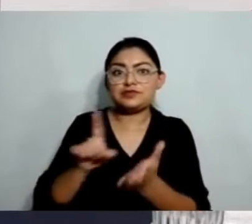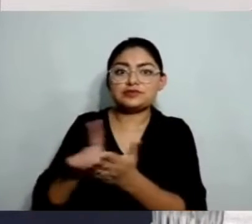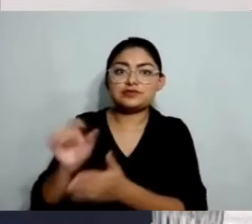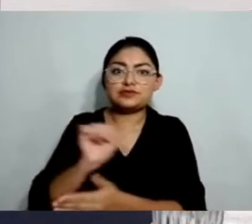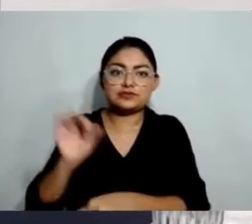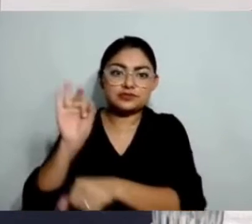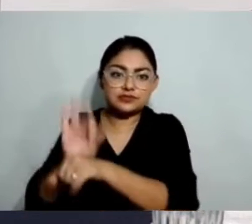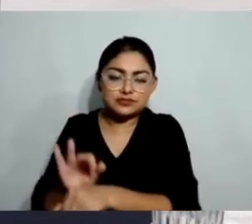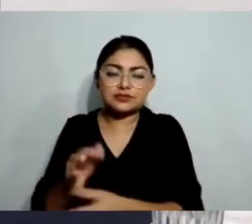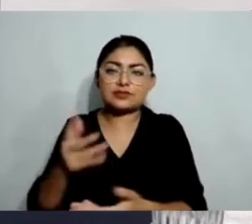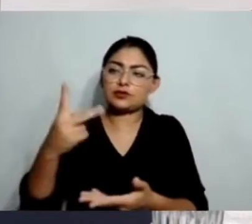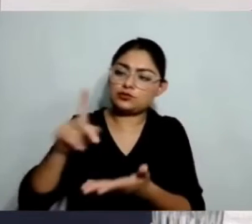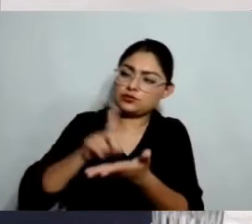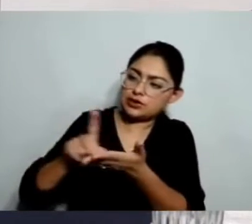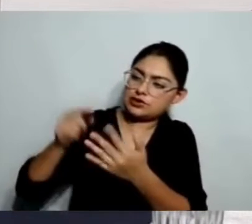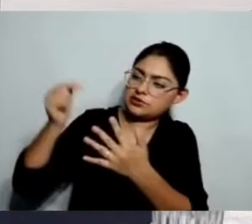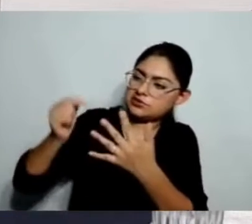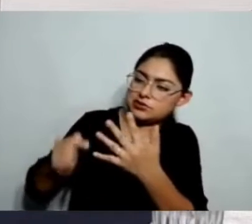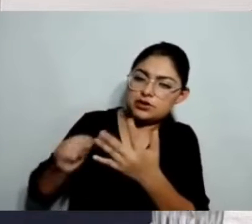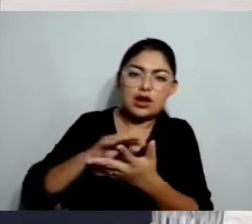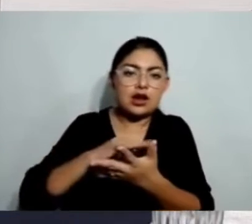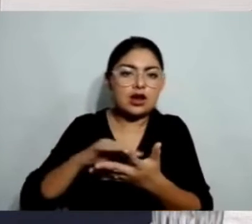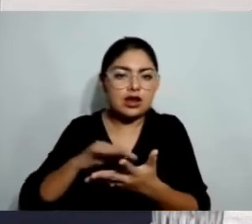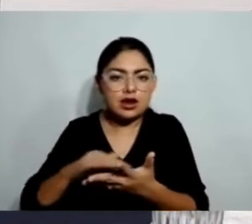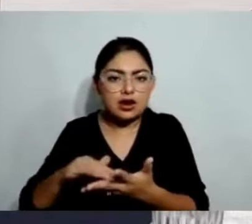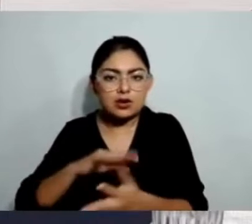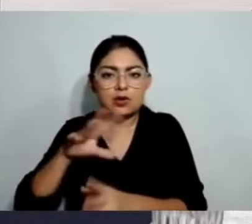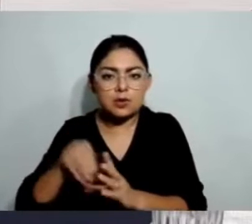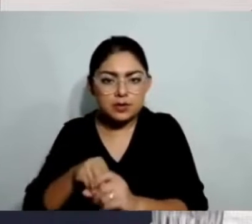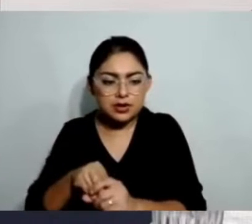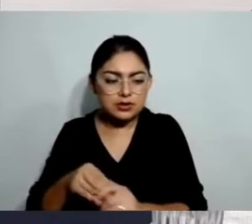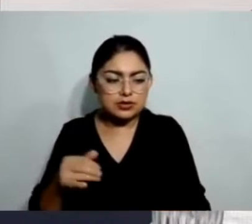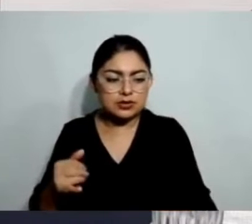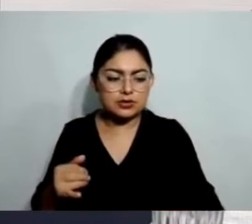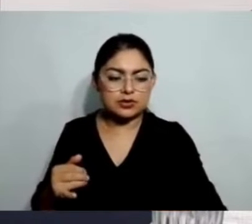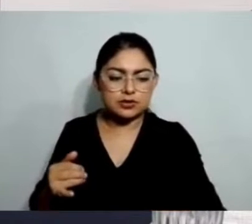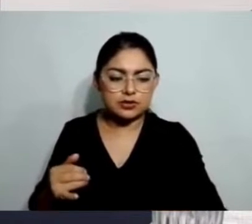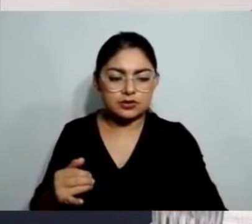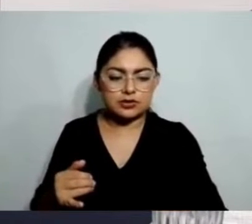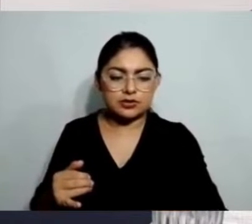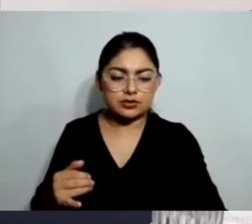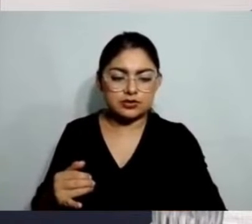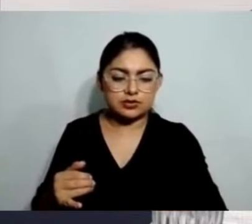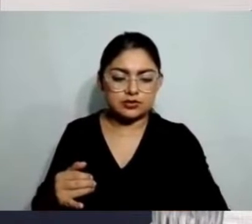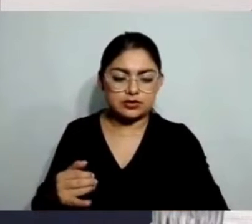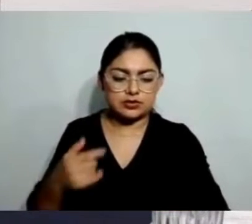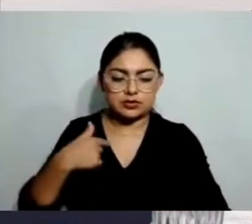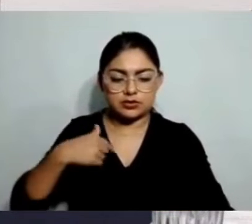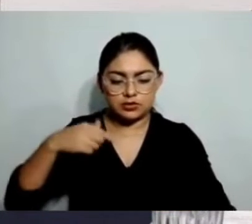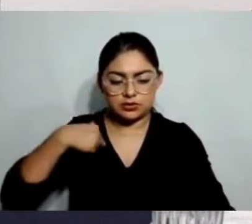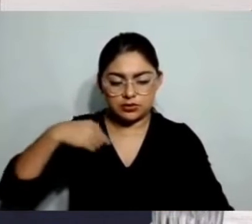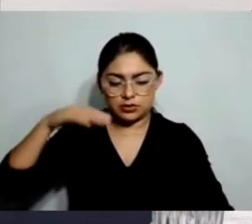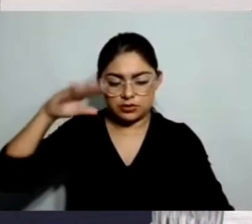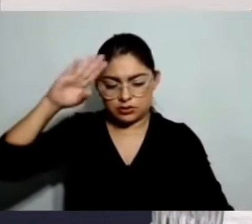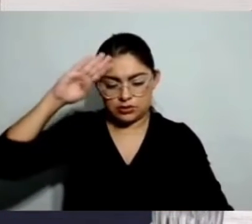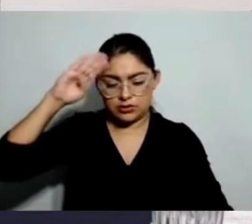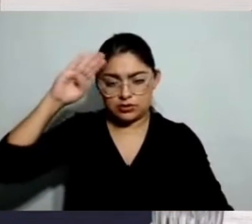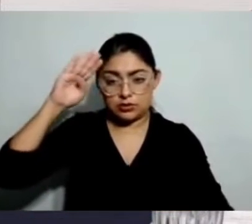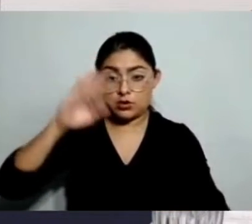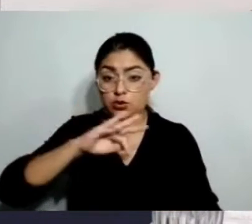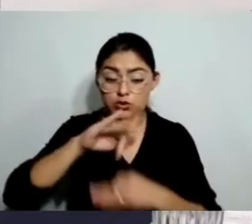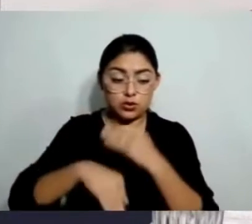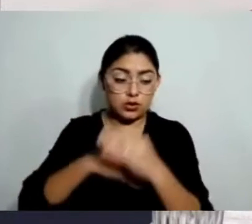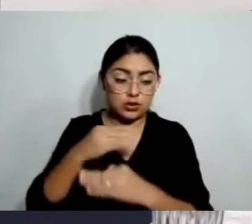derechos y muchas veces creo que en las fiscalías no voy a generalizar Pero se ve